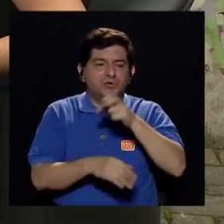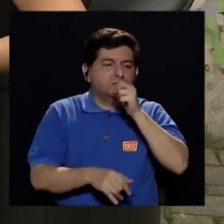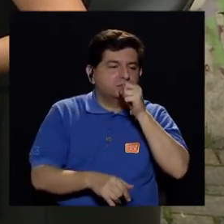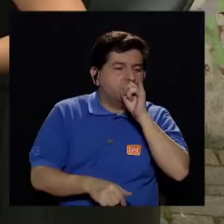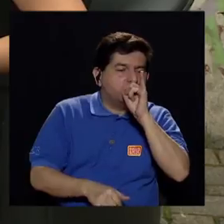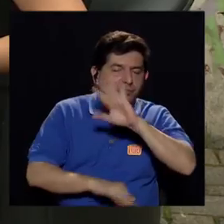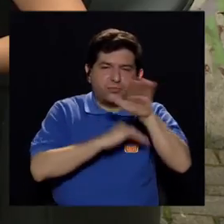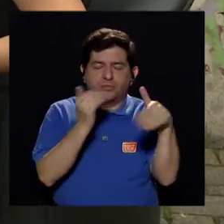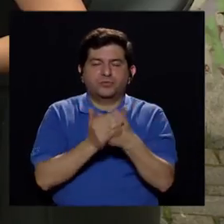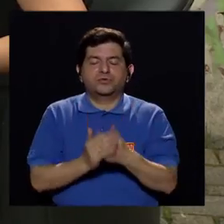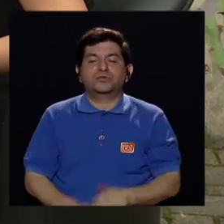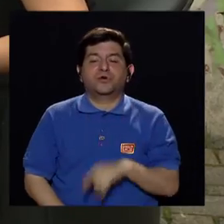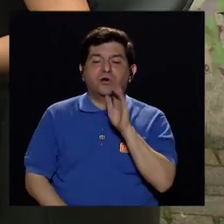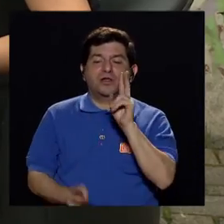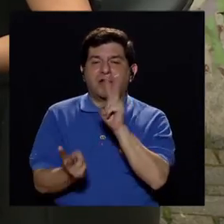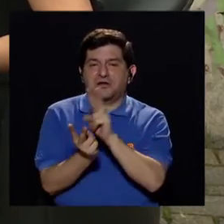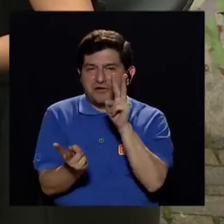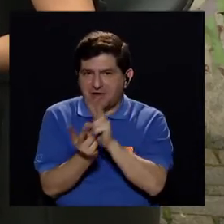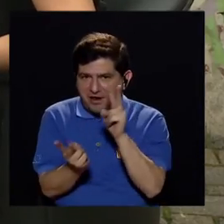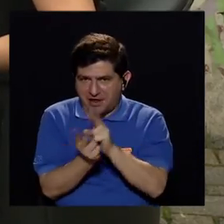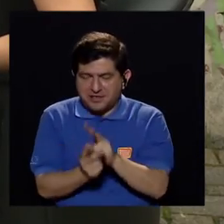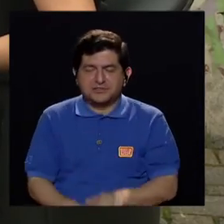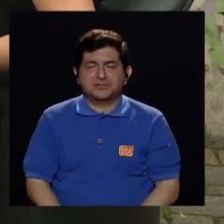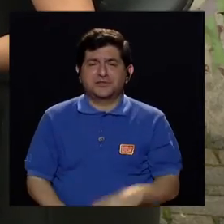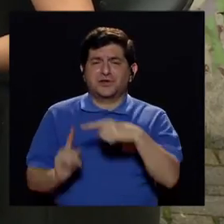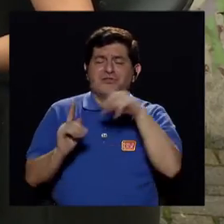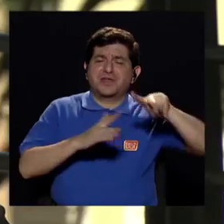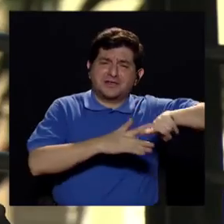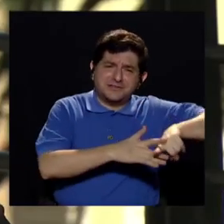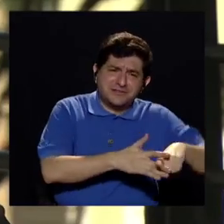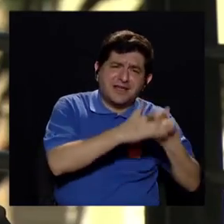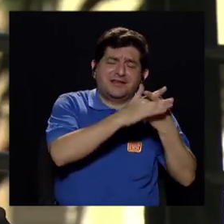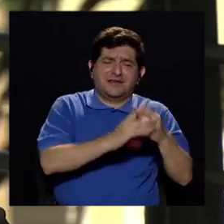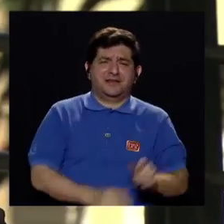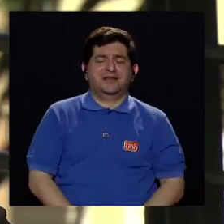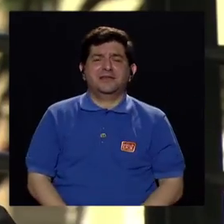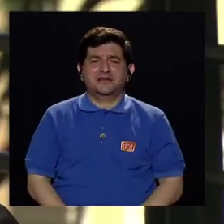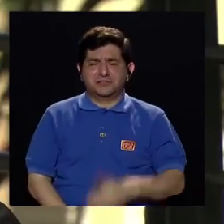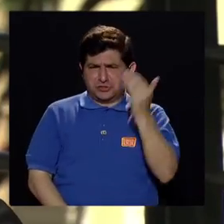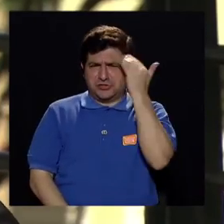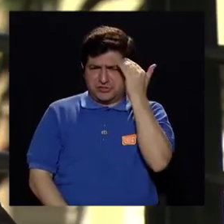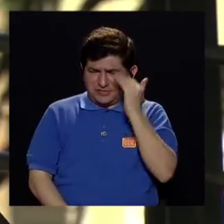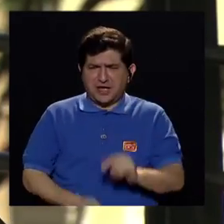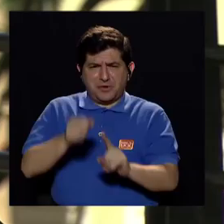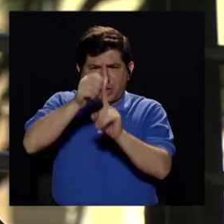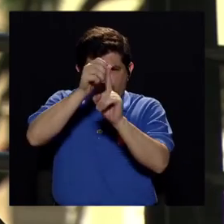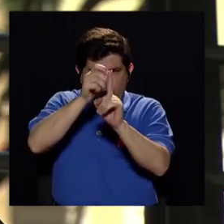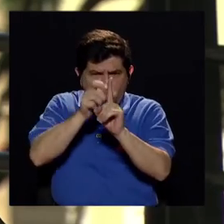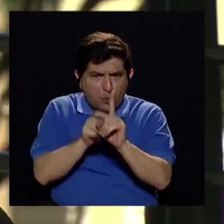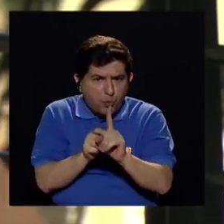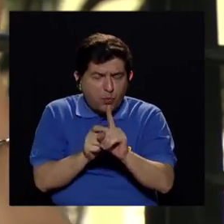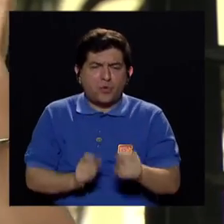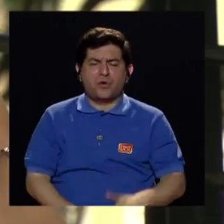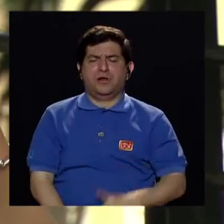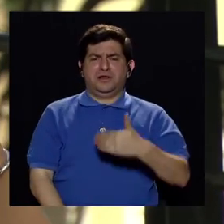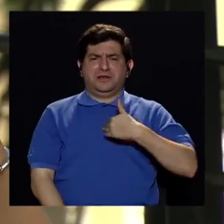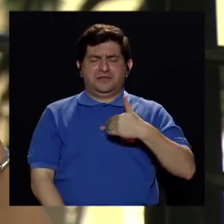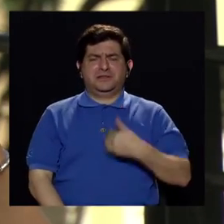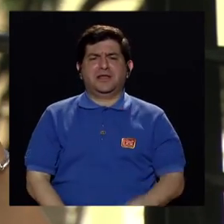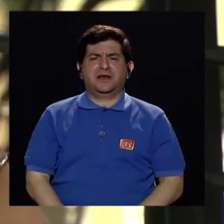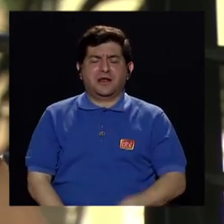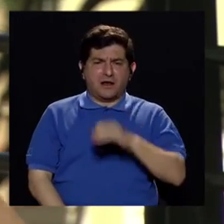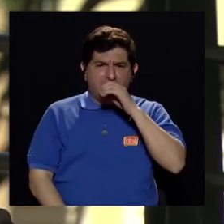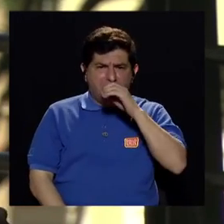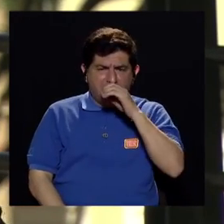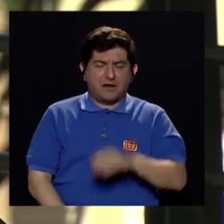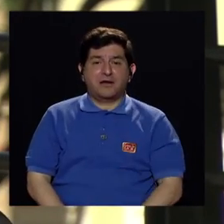sus relaciones sexuales, desde el inicio de la relación, colocarlo correctamente, si vamos a tener sexo oral, utilizar las